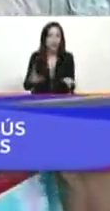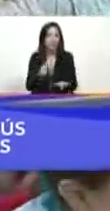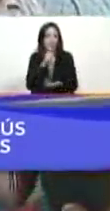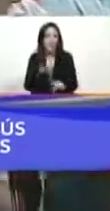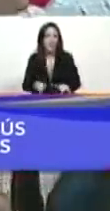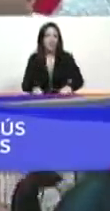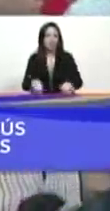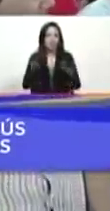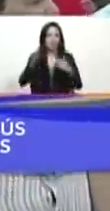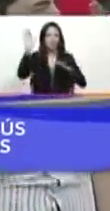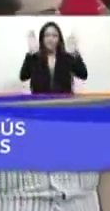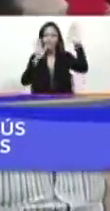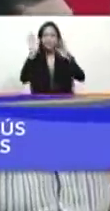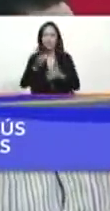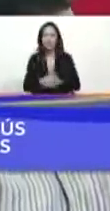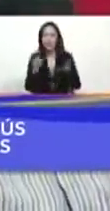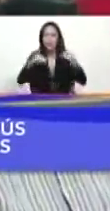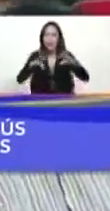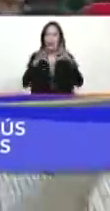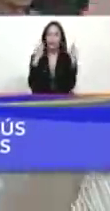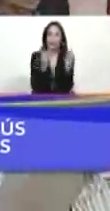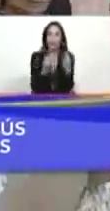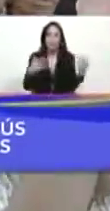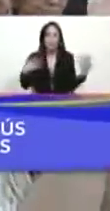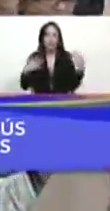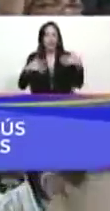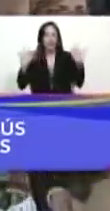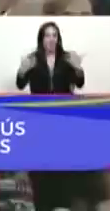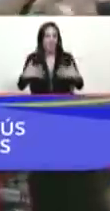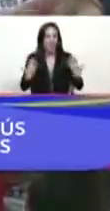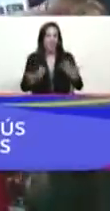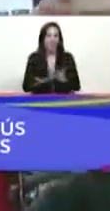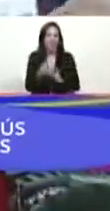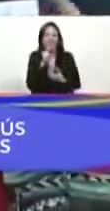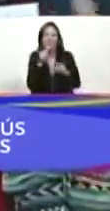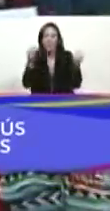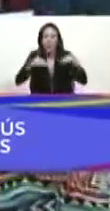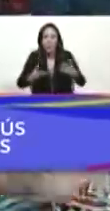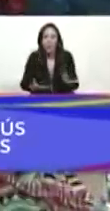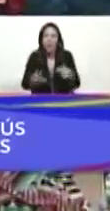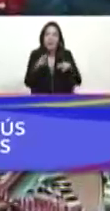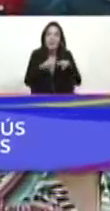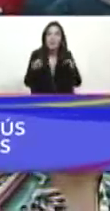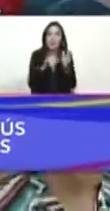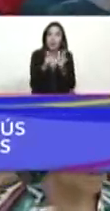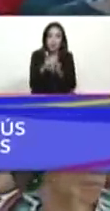Los que celebraron con la familia. Los que recibieron al niño Jesús.